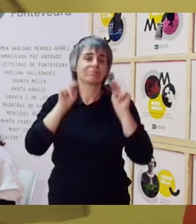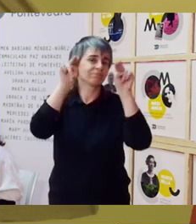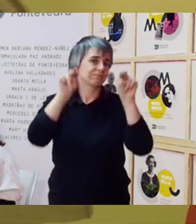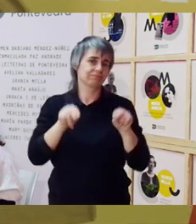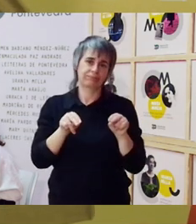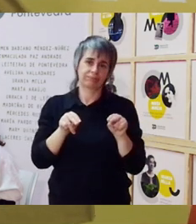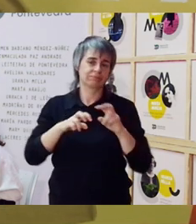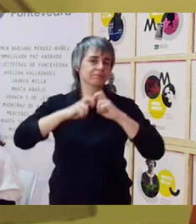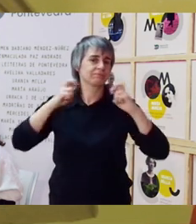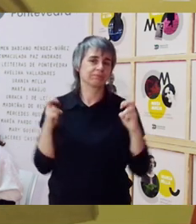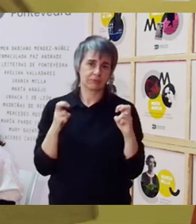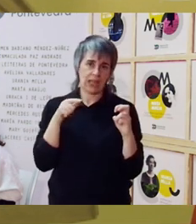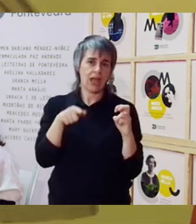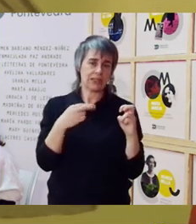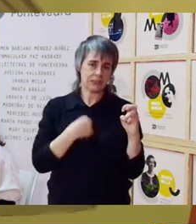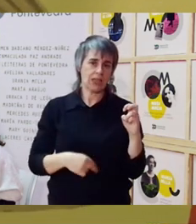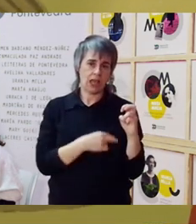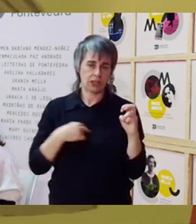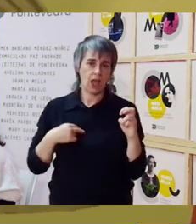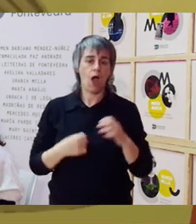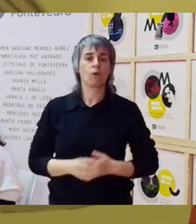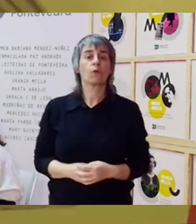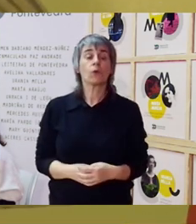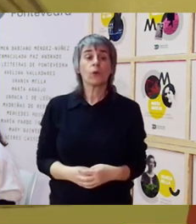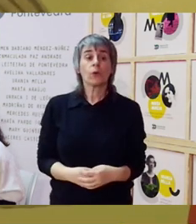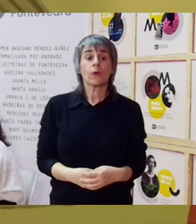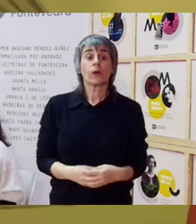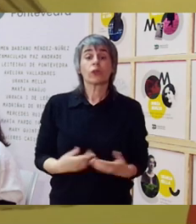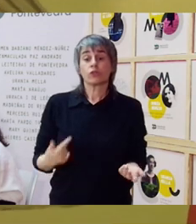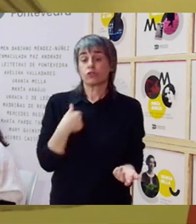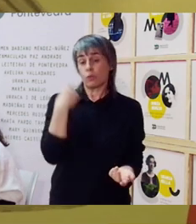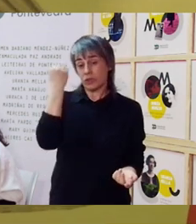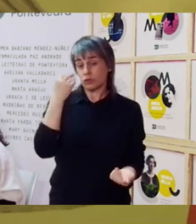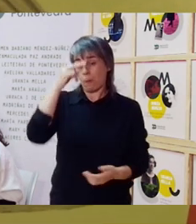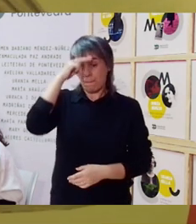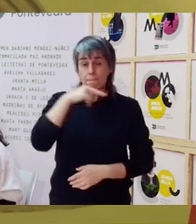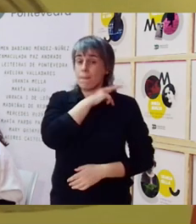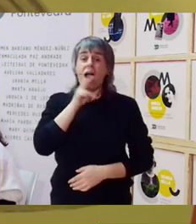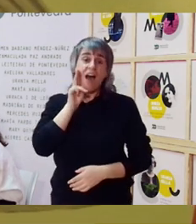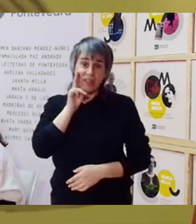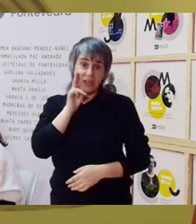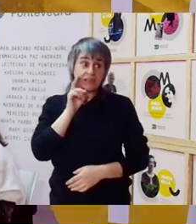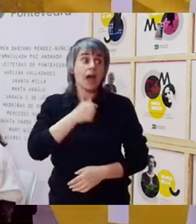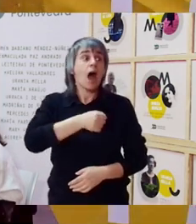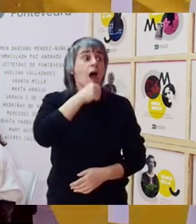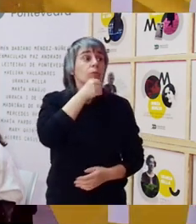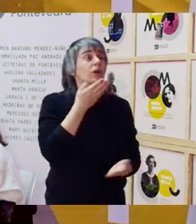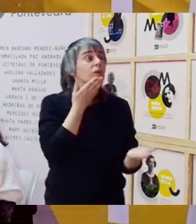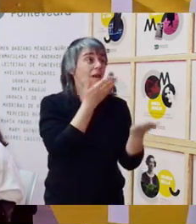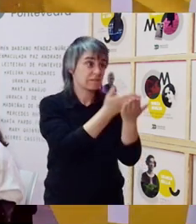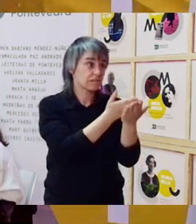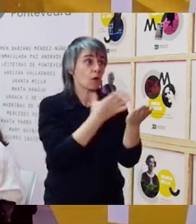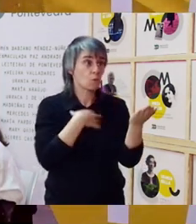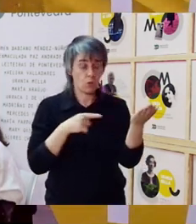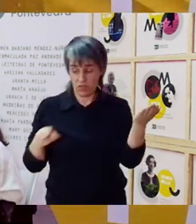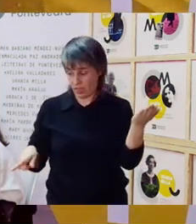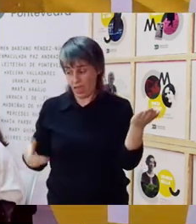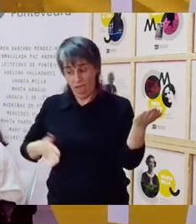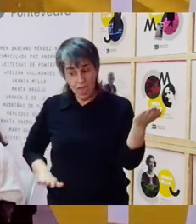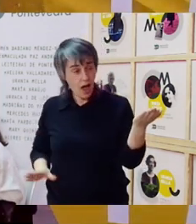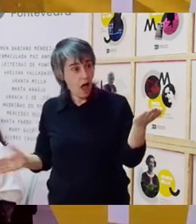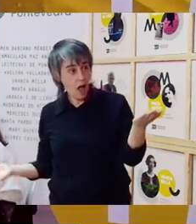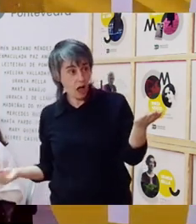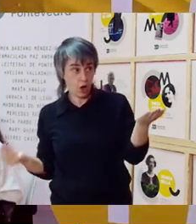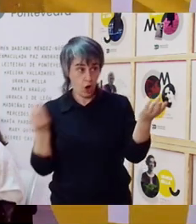a un internado de Santiago. Supoño que miña nai e meus pais lle pediron que, bueno, si podía estar con ela. E a min facía